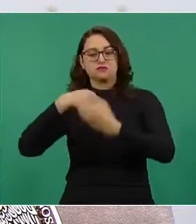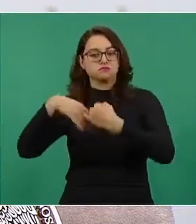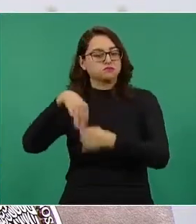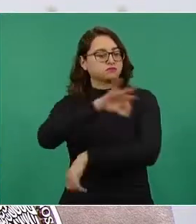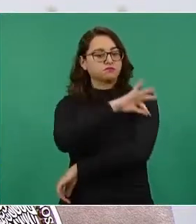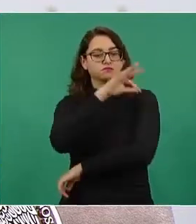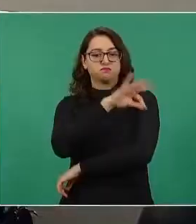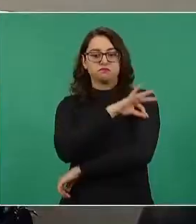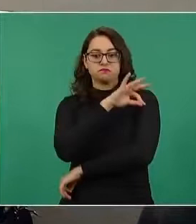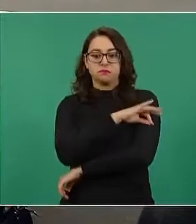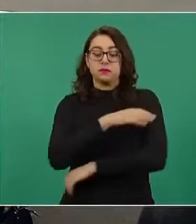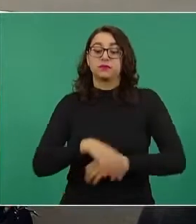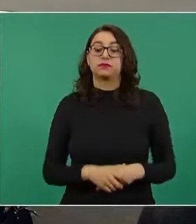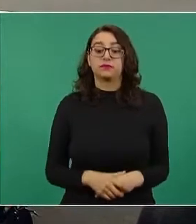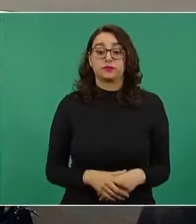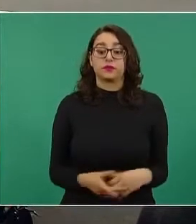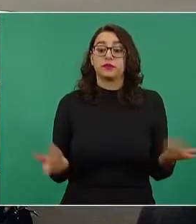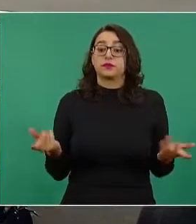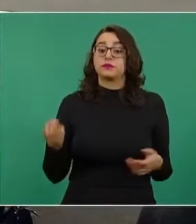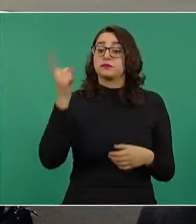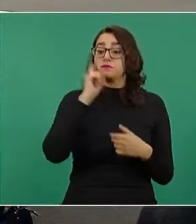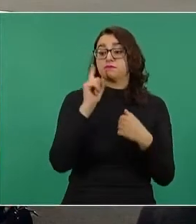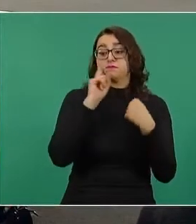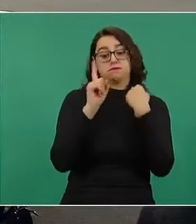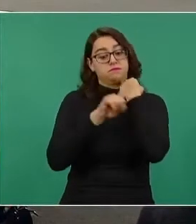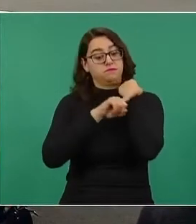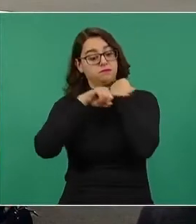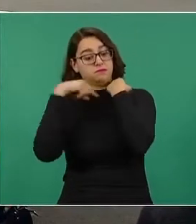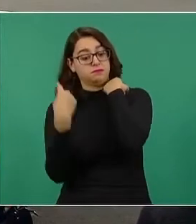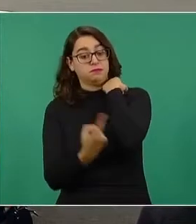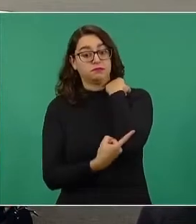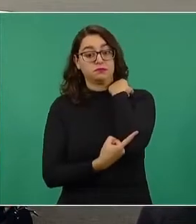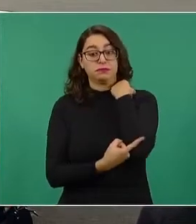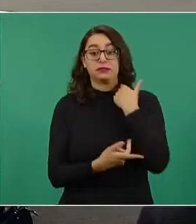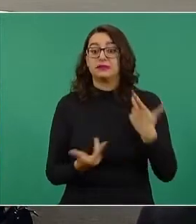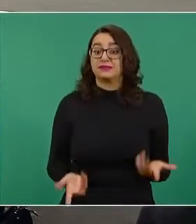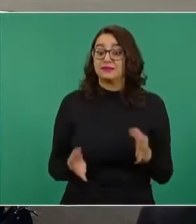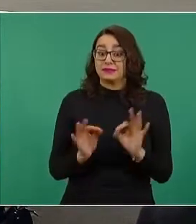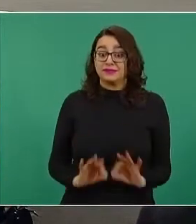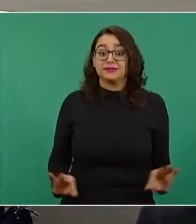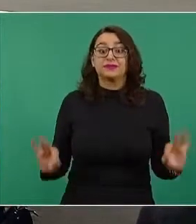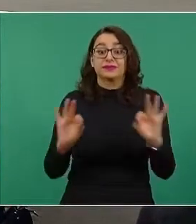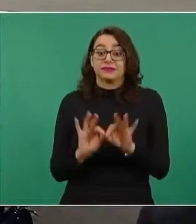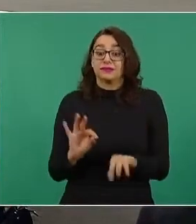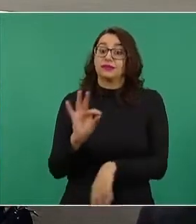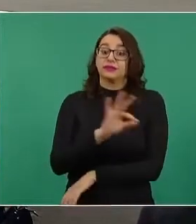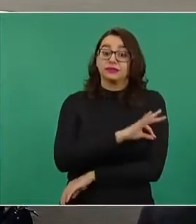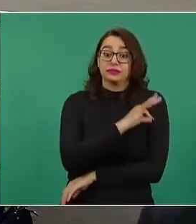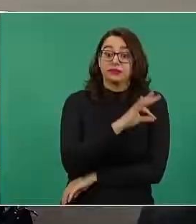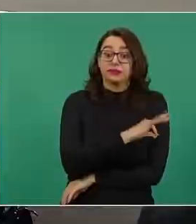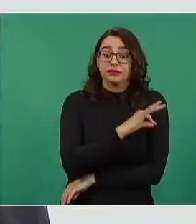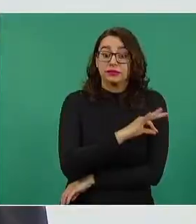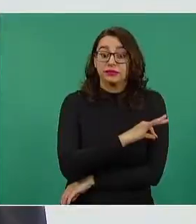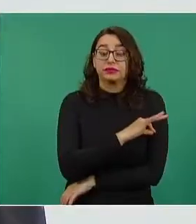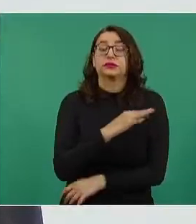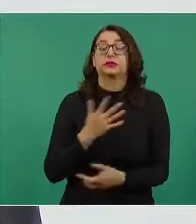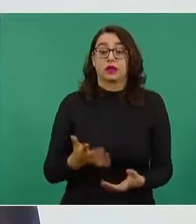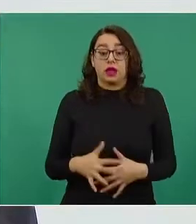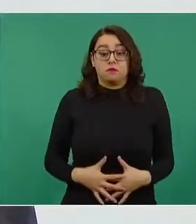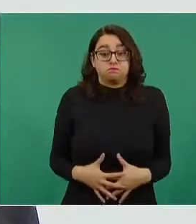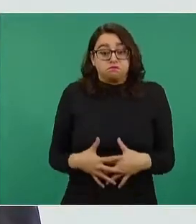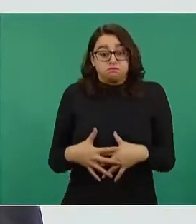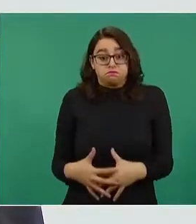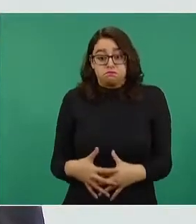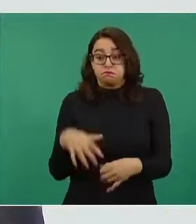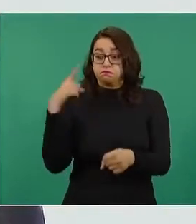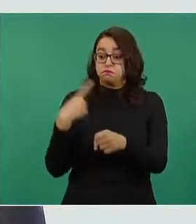embarazadas. Destacamos la importancia de la vacunación en embarazadas. En mujeres embarazadas el riesgo de COVID grave es